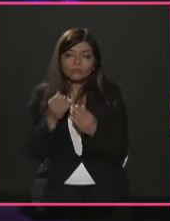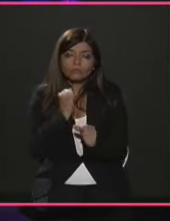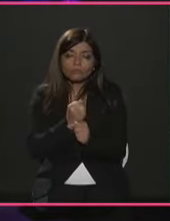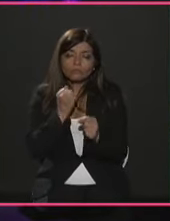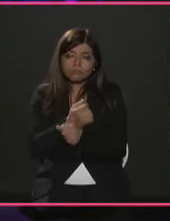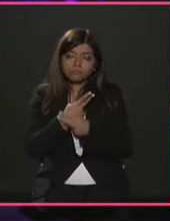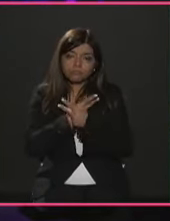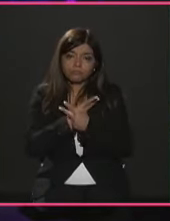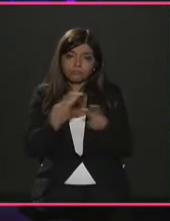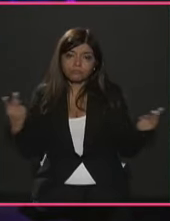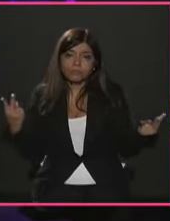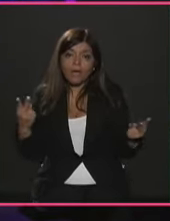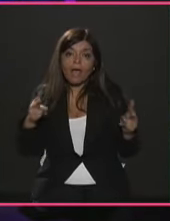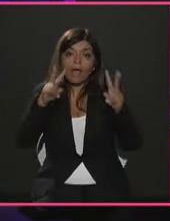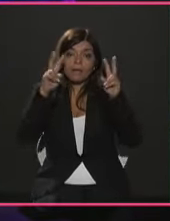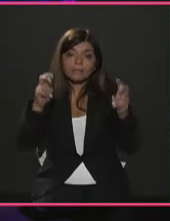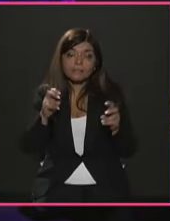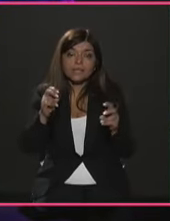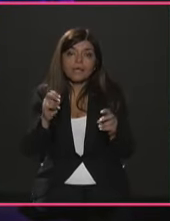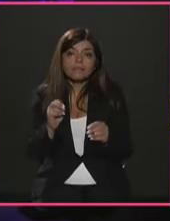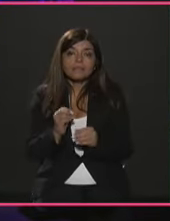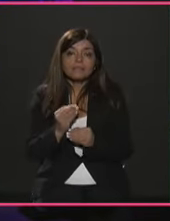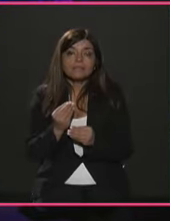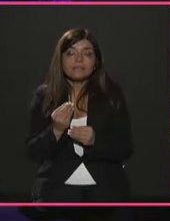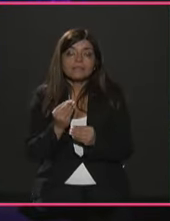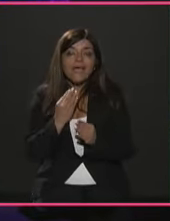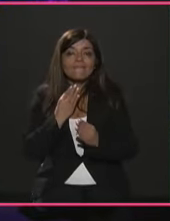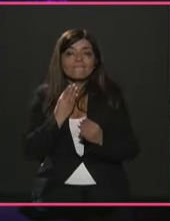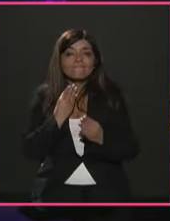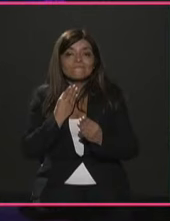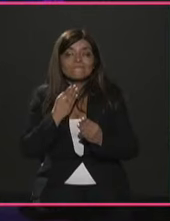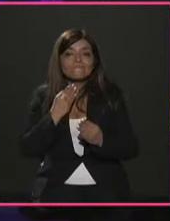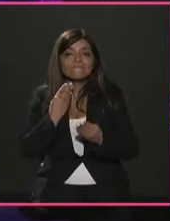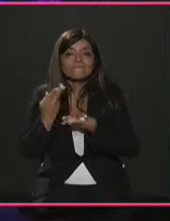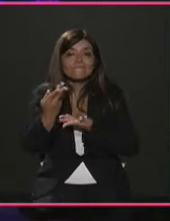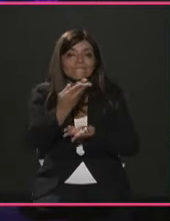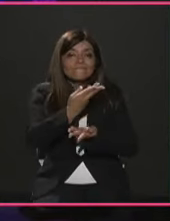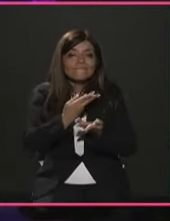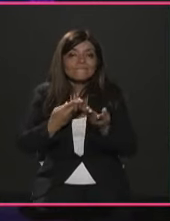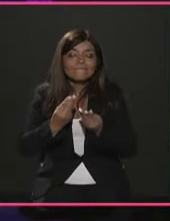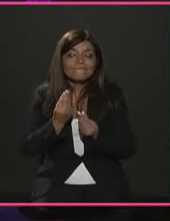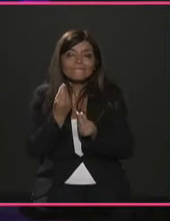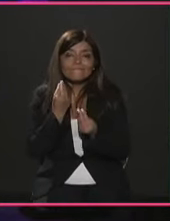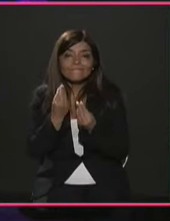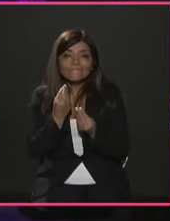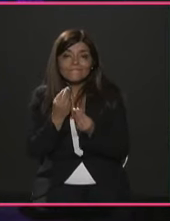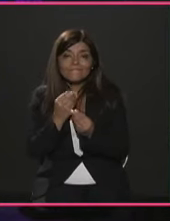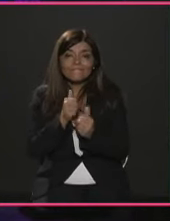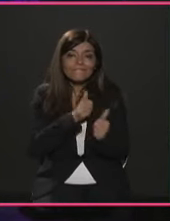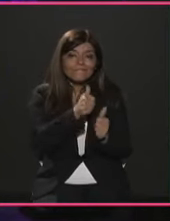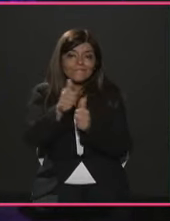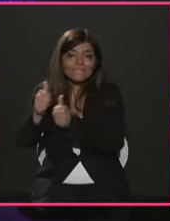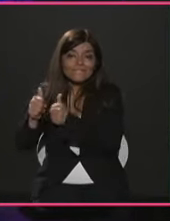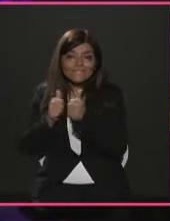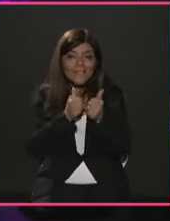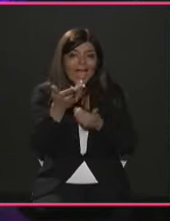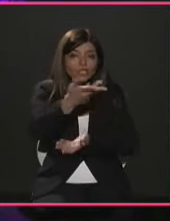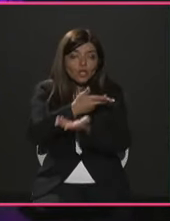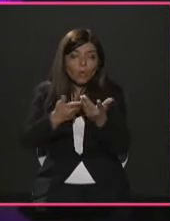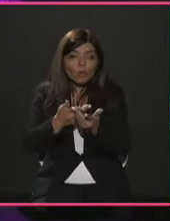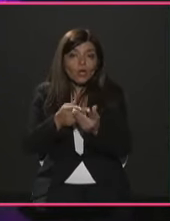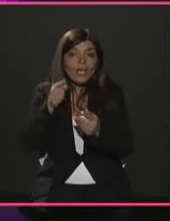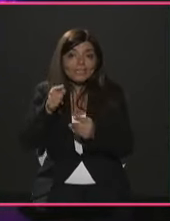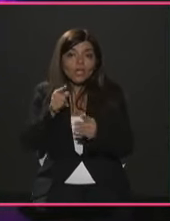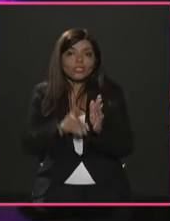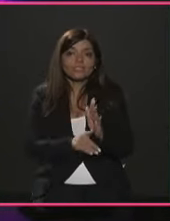publicó acerca de lo que se llama el bien común y yo pienso que debería ser la creación el